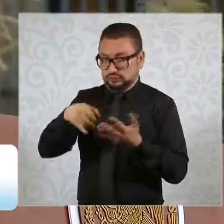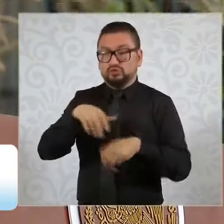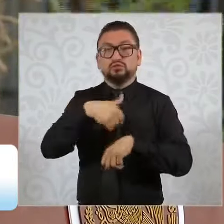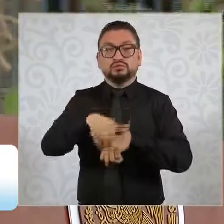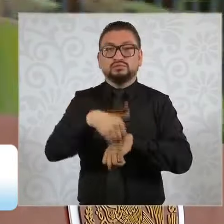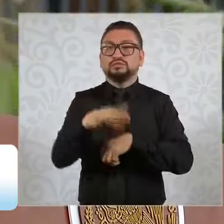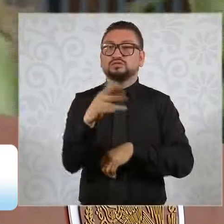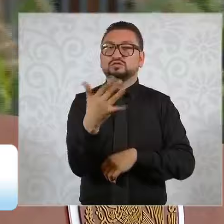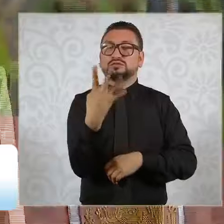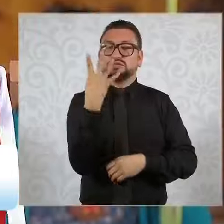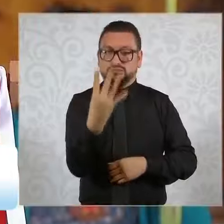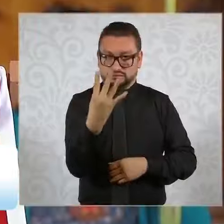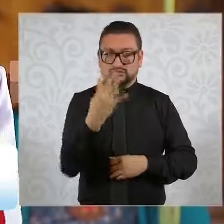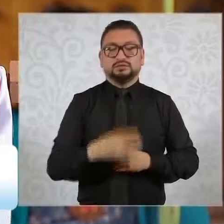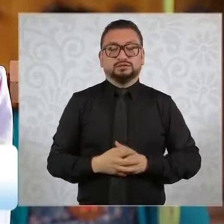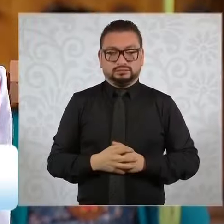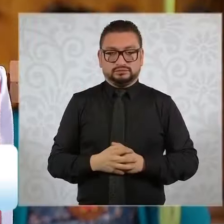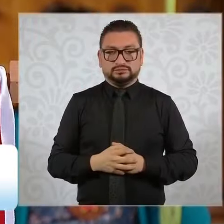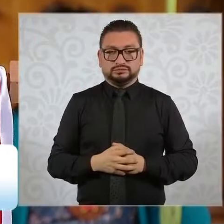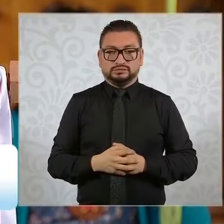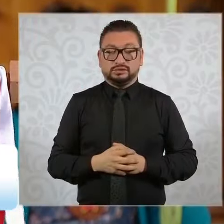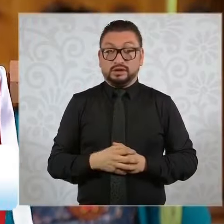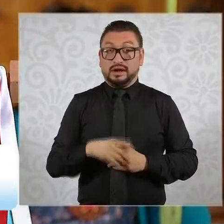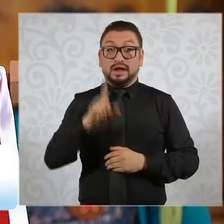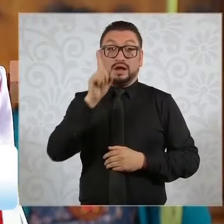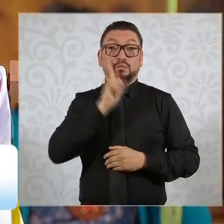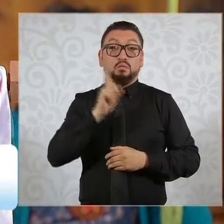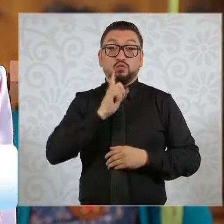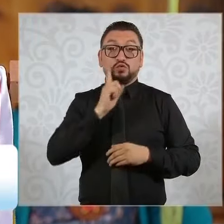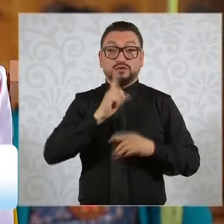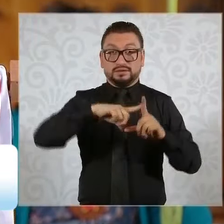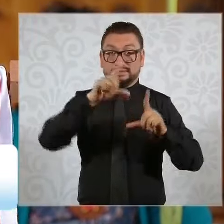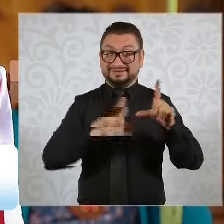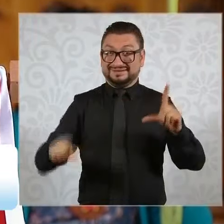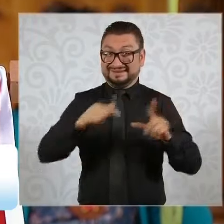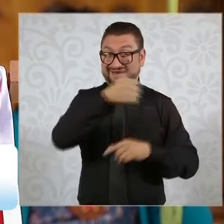54. A cada mujer del país.